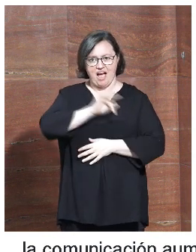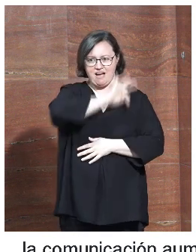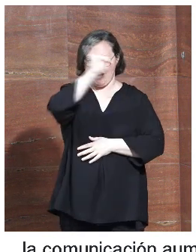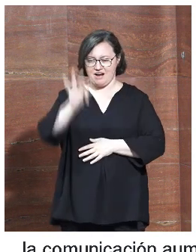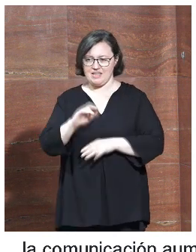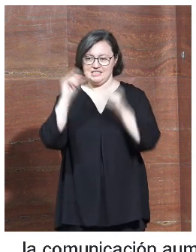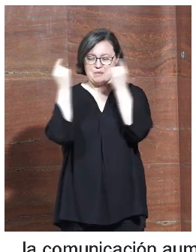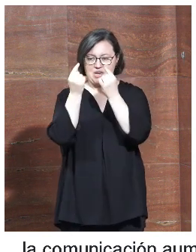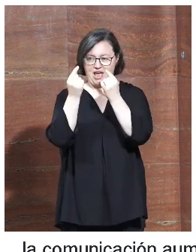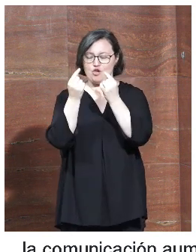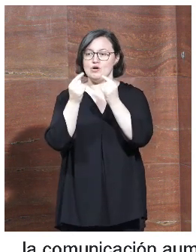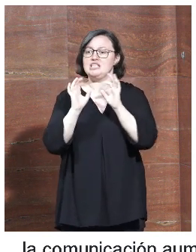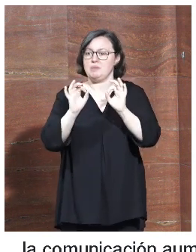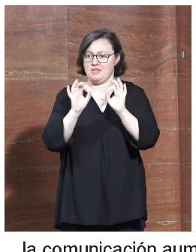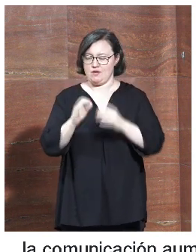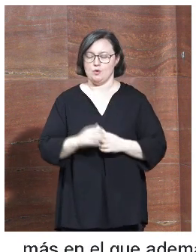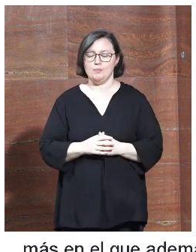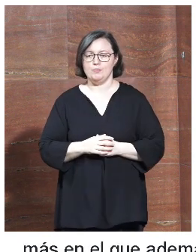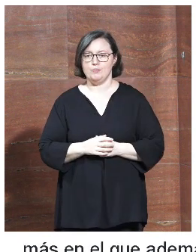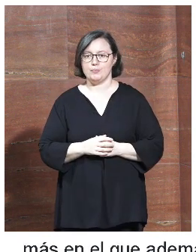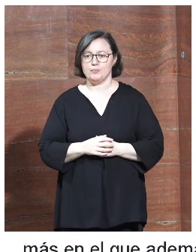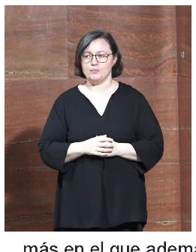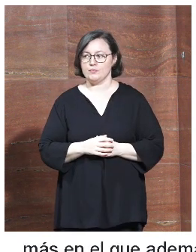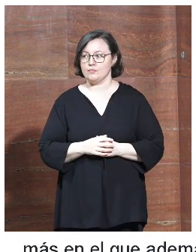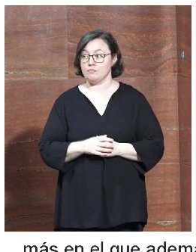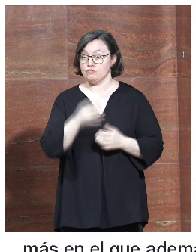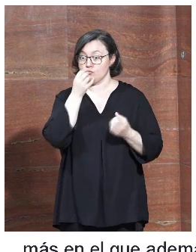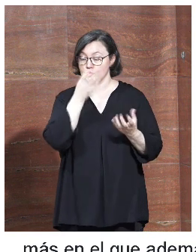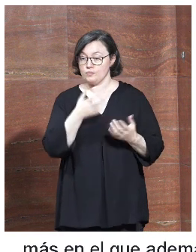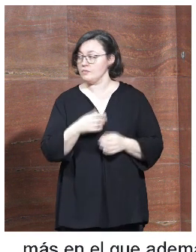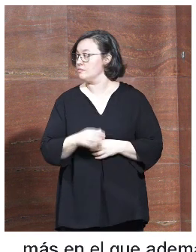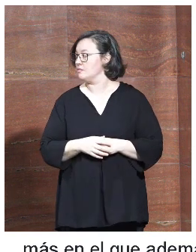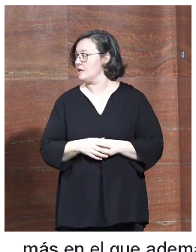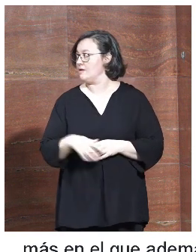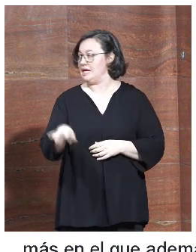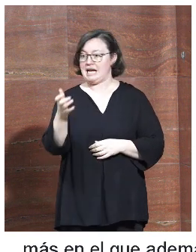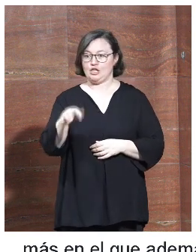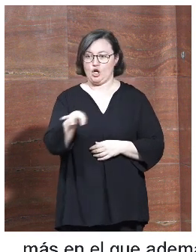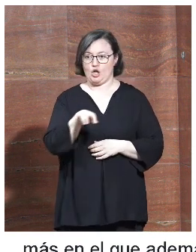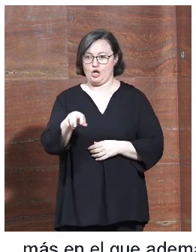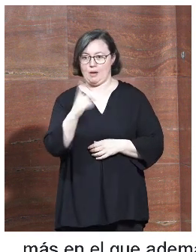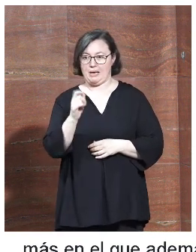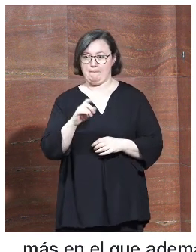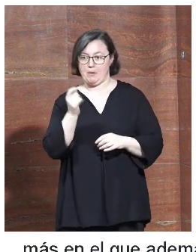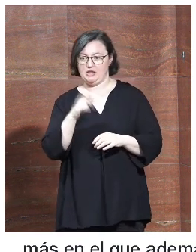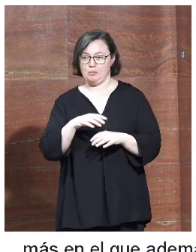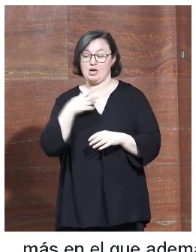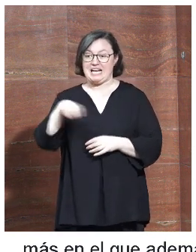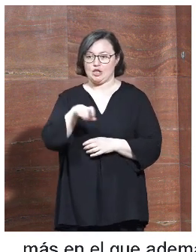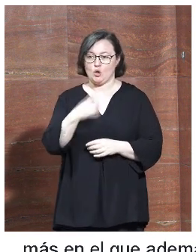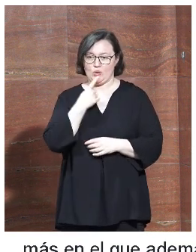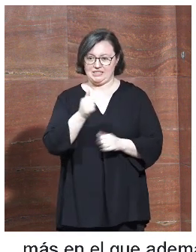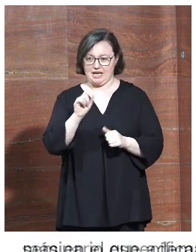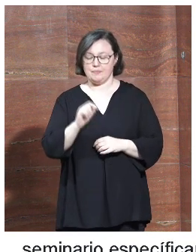este seminario específicamente. Vale, con ratón, entonces peor. Vale, a lo largo de